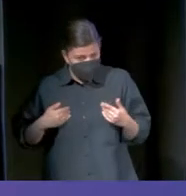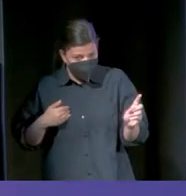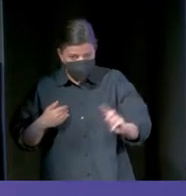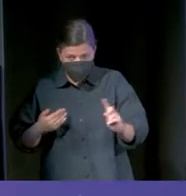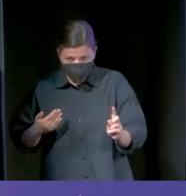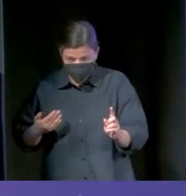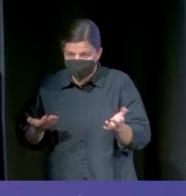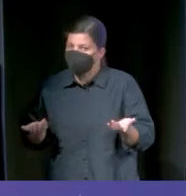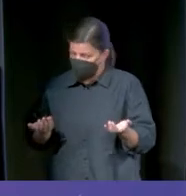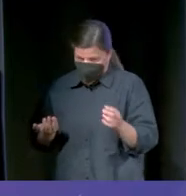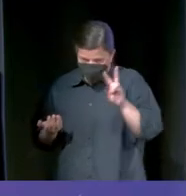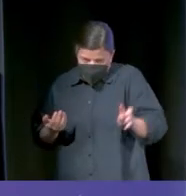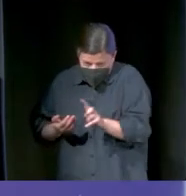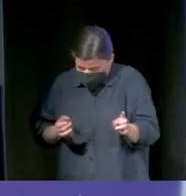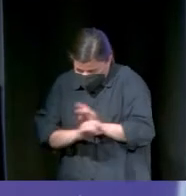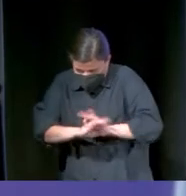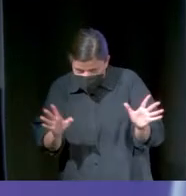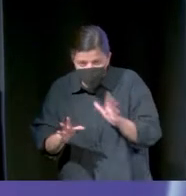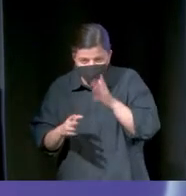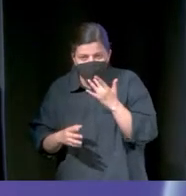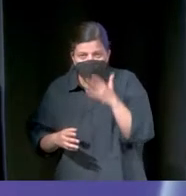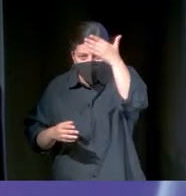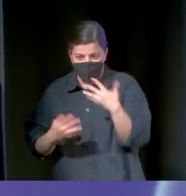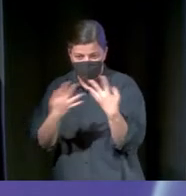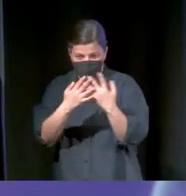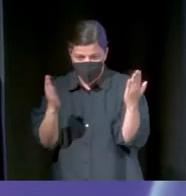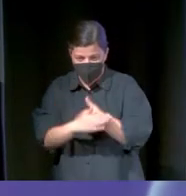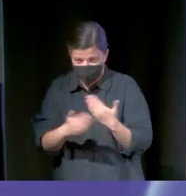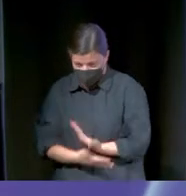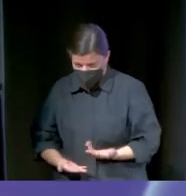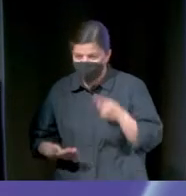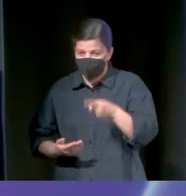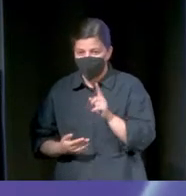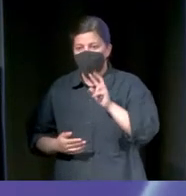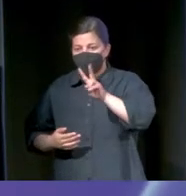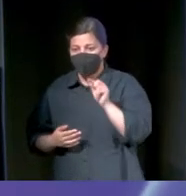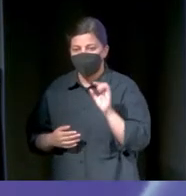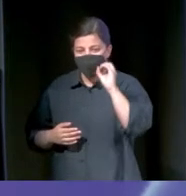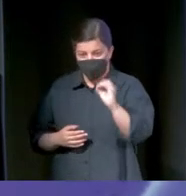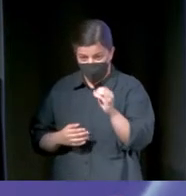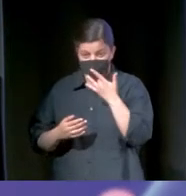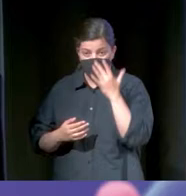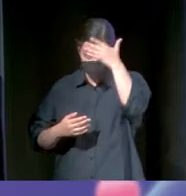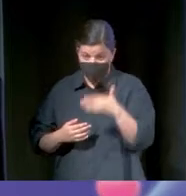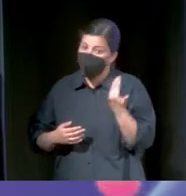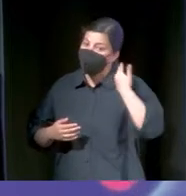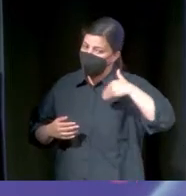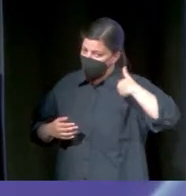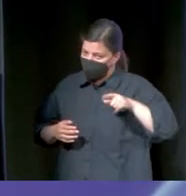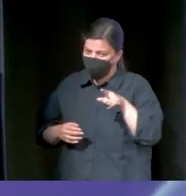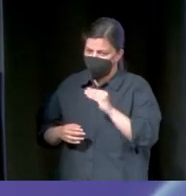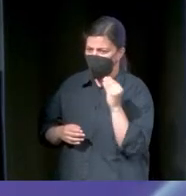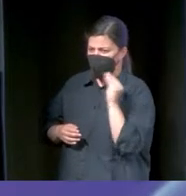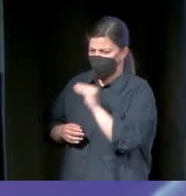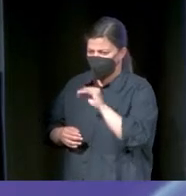no eres tú claro porque tu espejo no tiene filtro esto será también un 2.0 del espejo que ya está eso tendría que